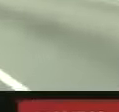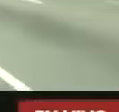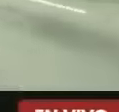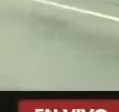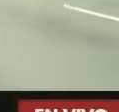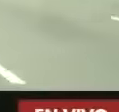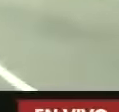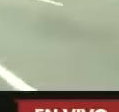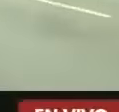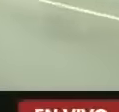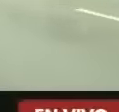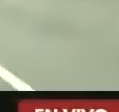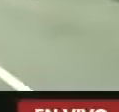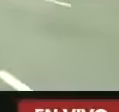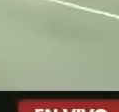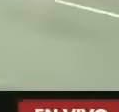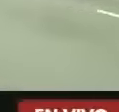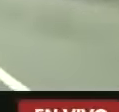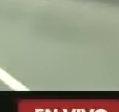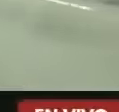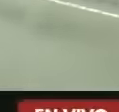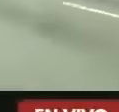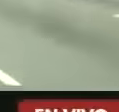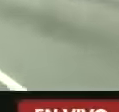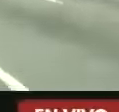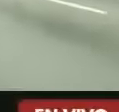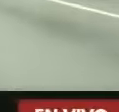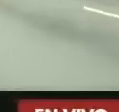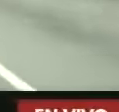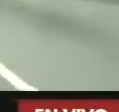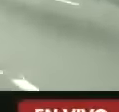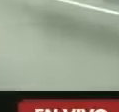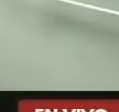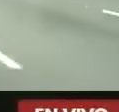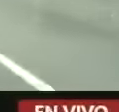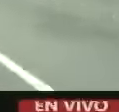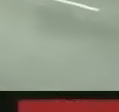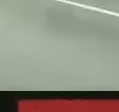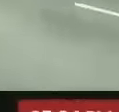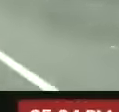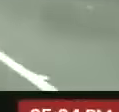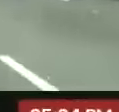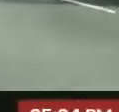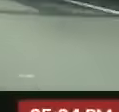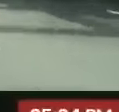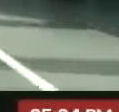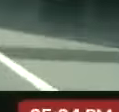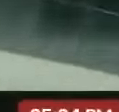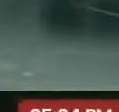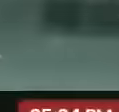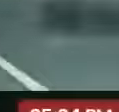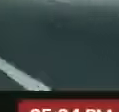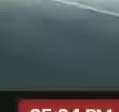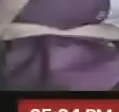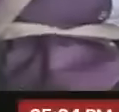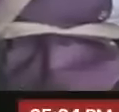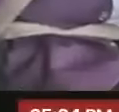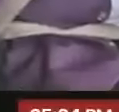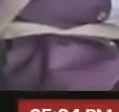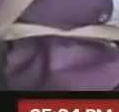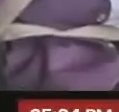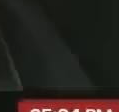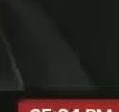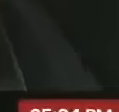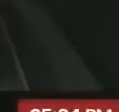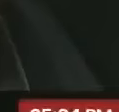a. Porque fíjate, sí. A la misión. Delis y Guy son lo que podemos